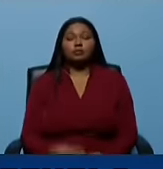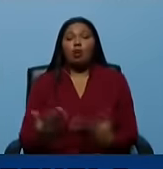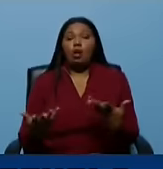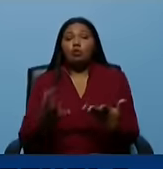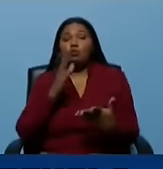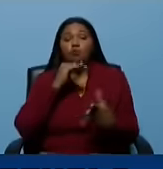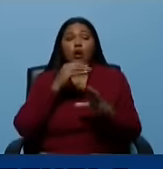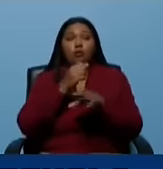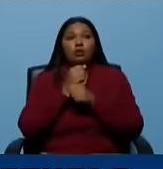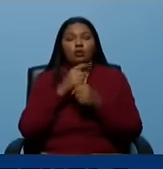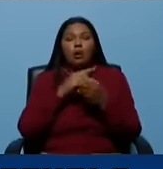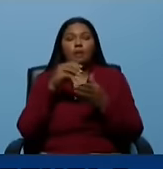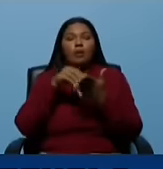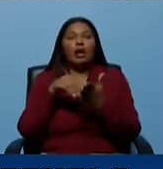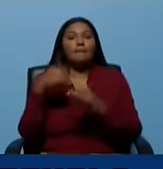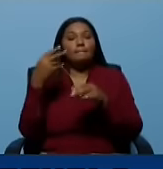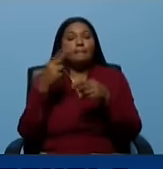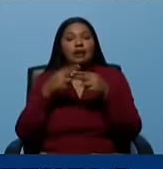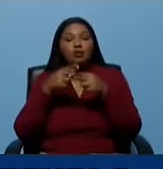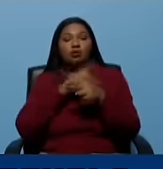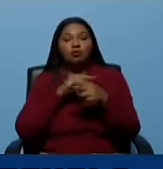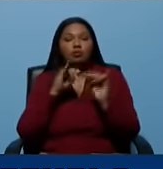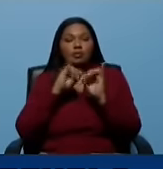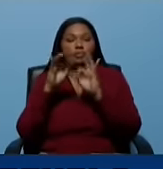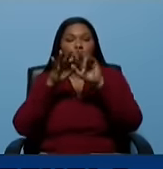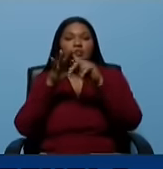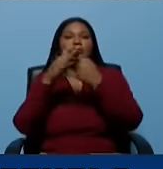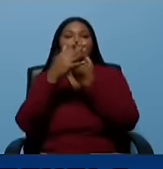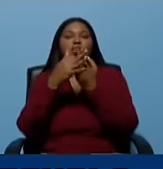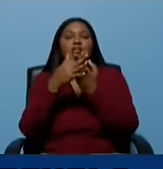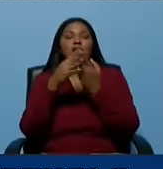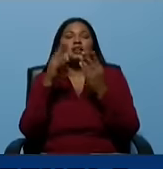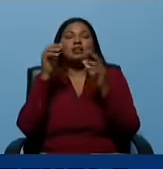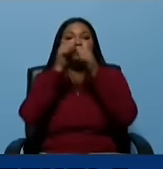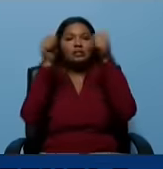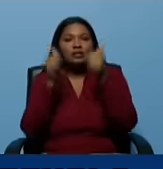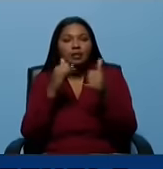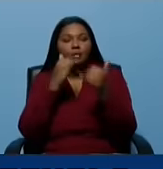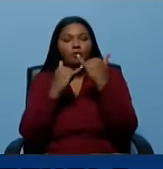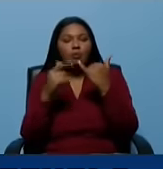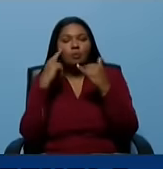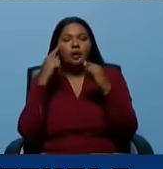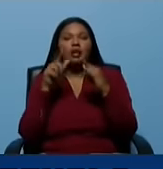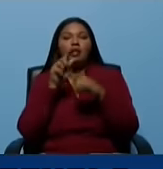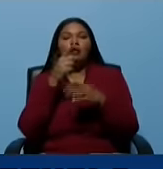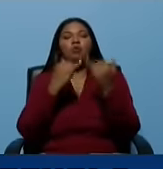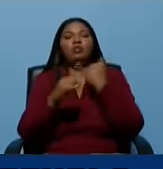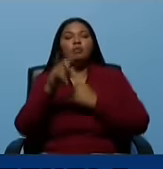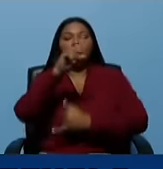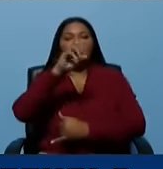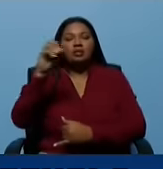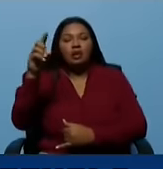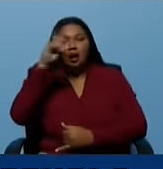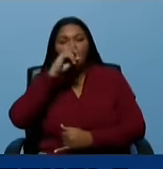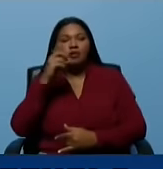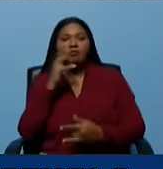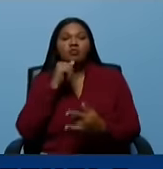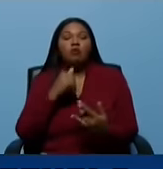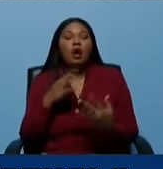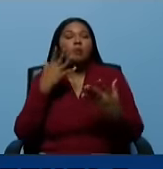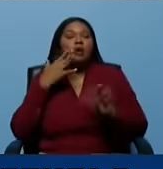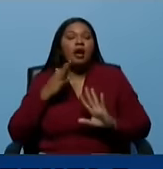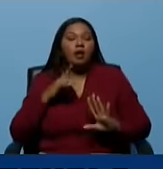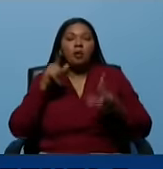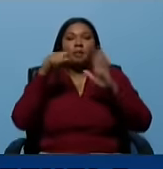reglas nos va a poner en peligro el propio sistema multilateral que hemos construido Durante los últimos 100 años en la en el mundo Entonces si no tenemos